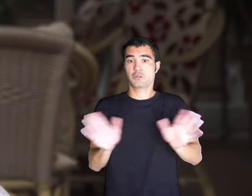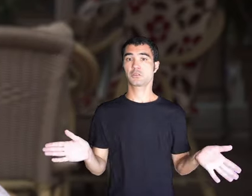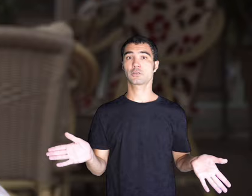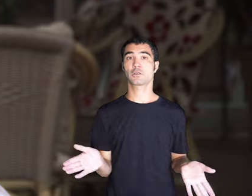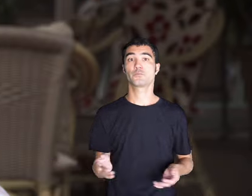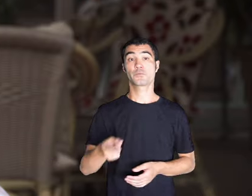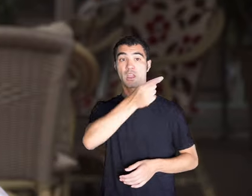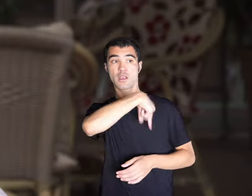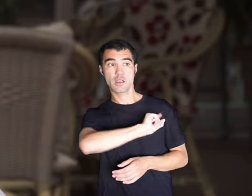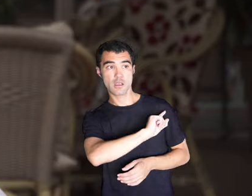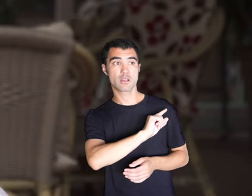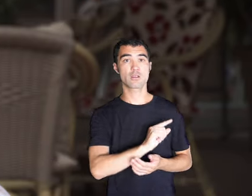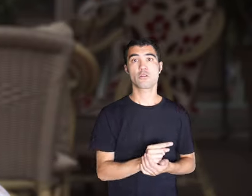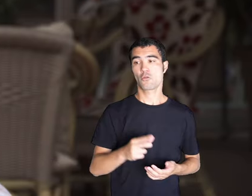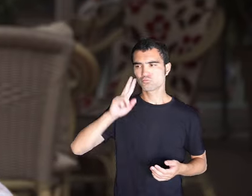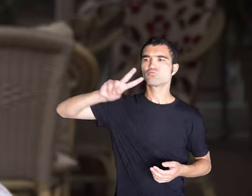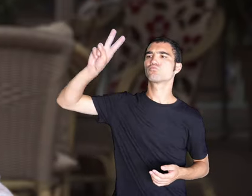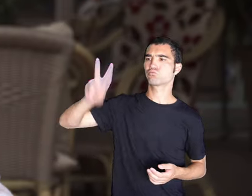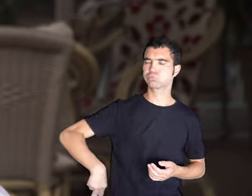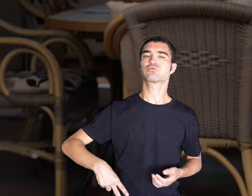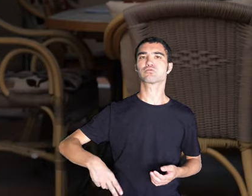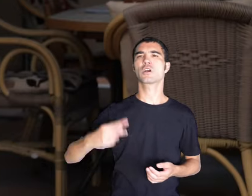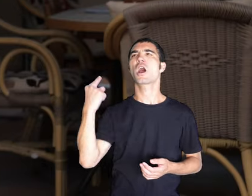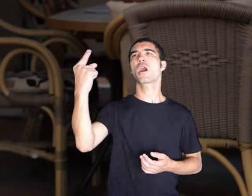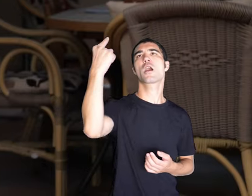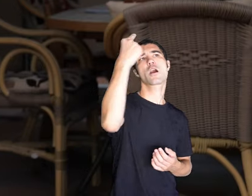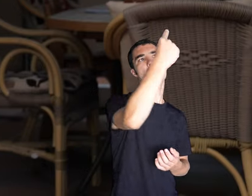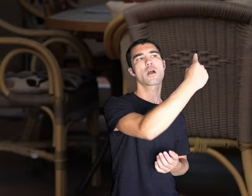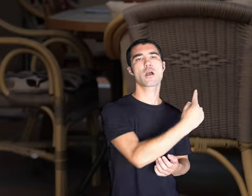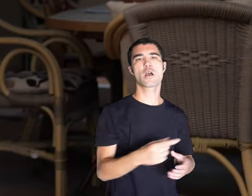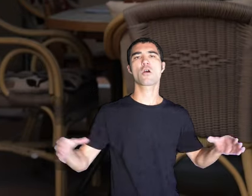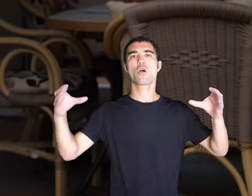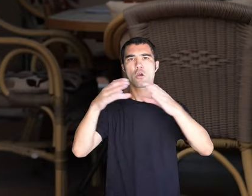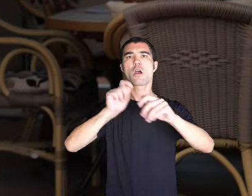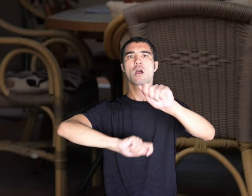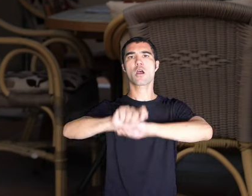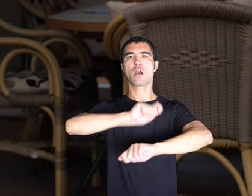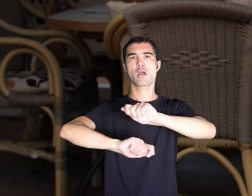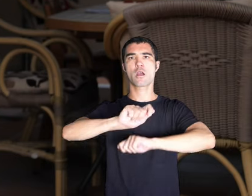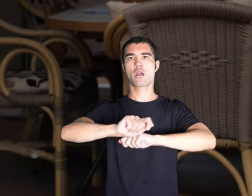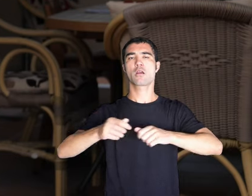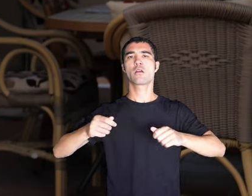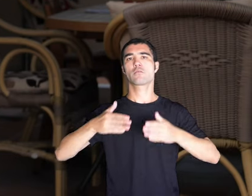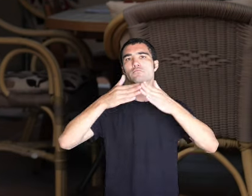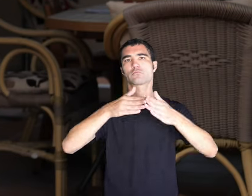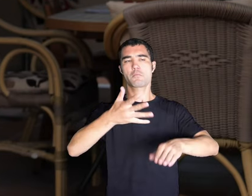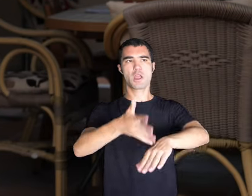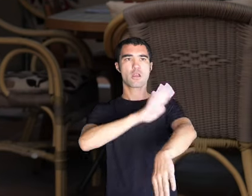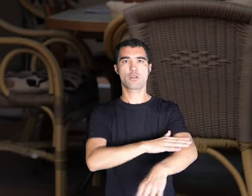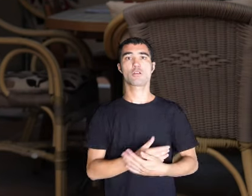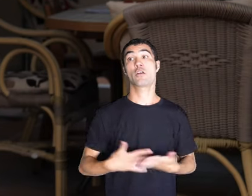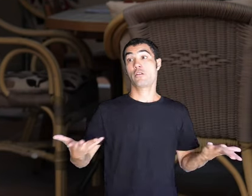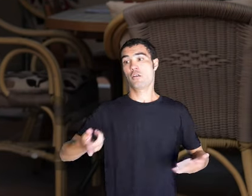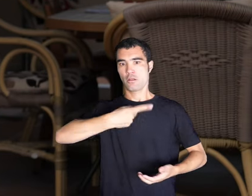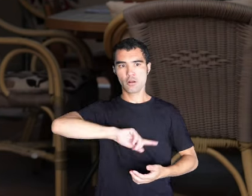tuvieron el visto bueno de todas las cofradías. Y nosotras, mira,